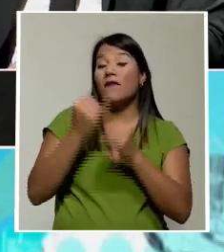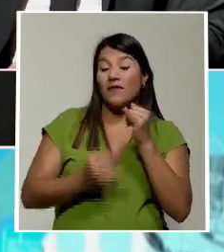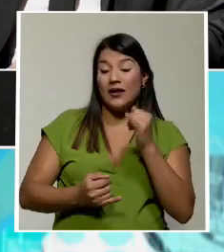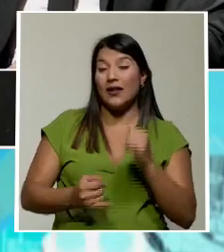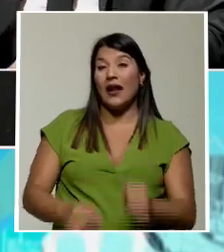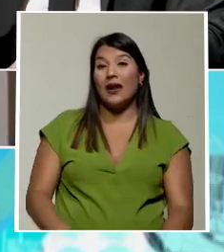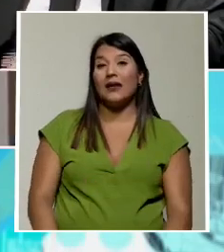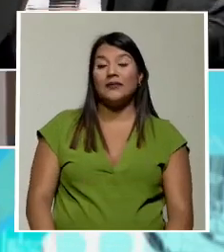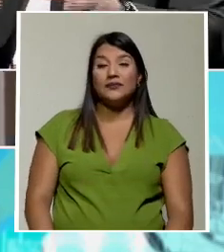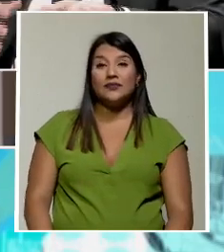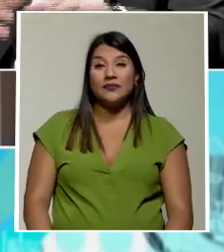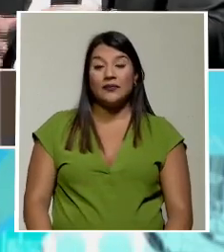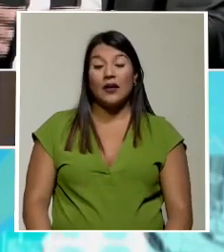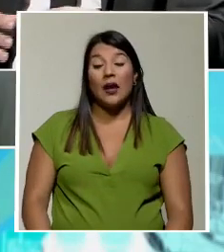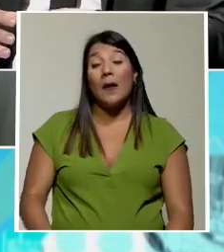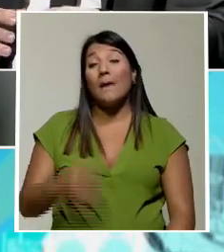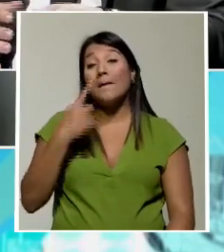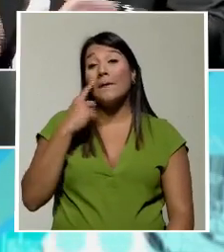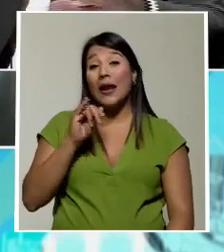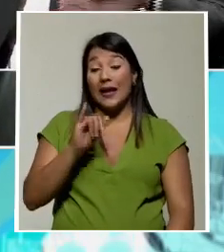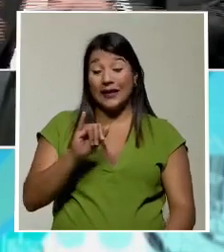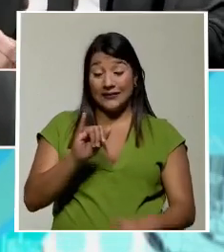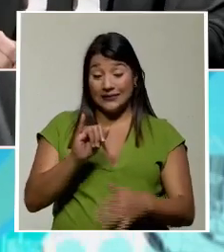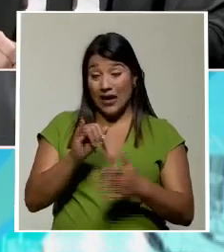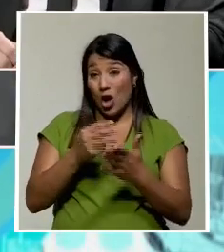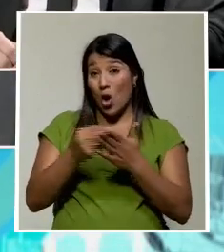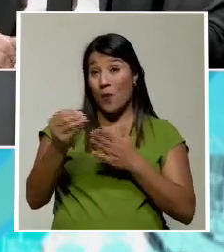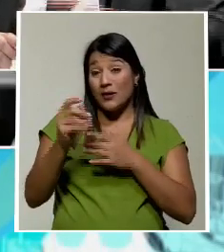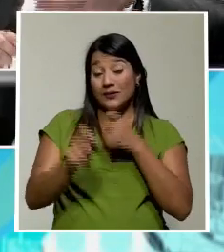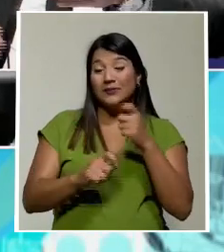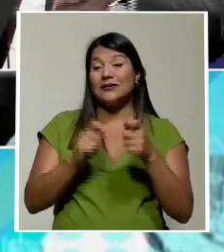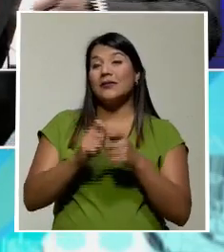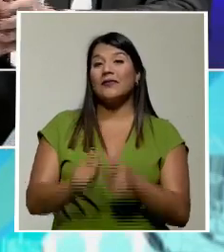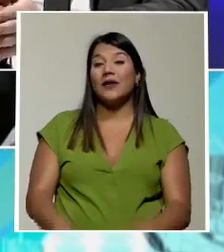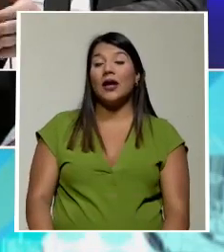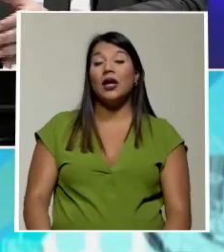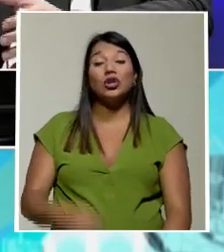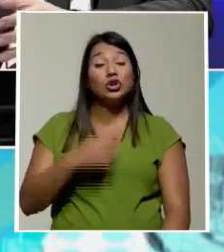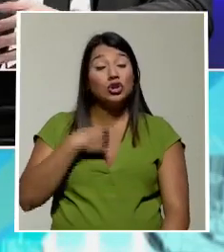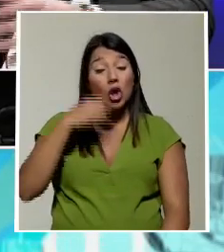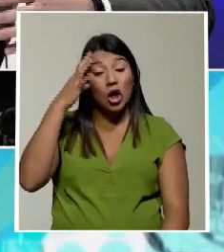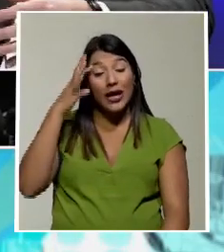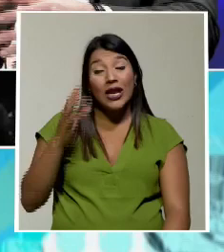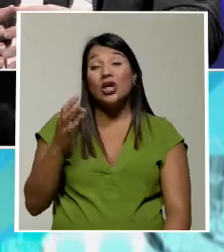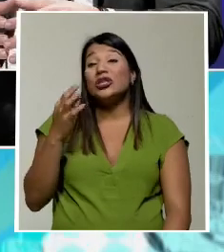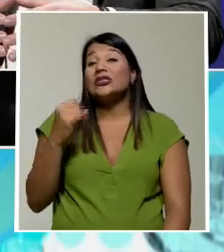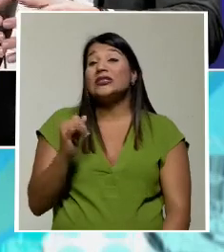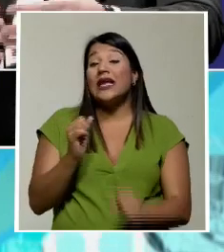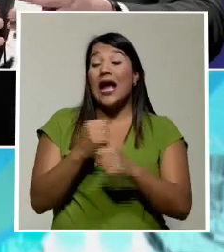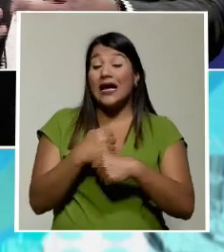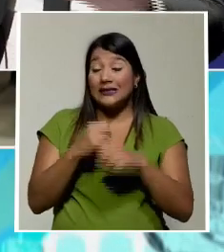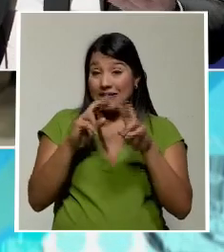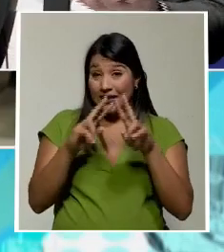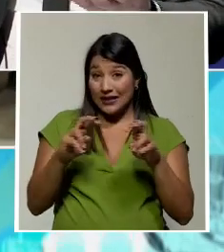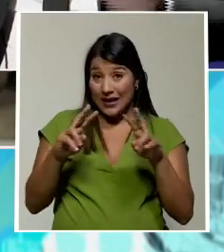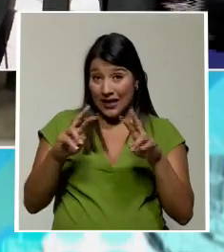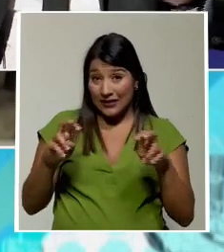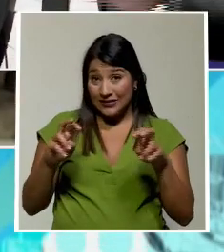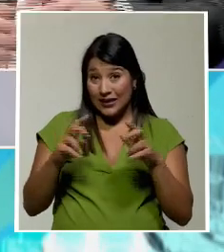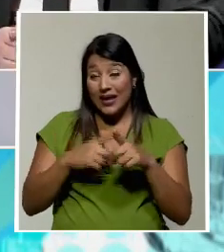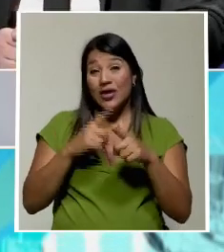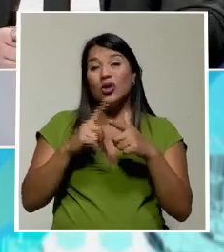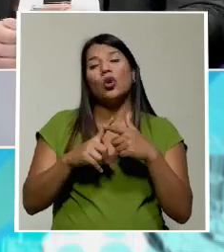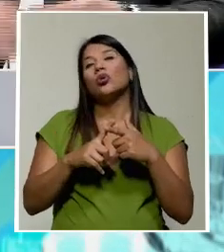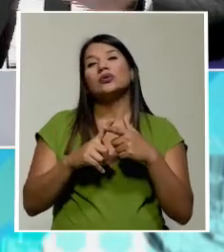los procesos de licitación para este cartel específico de la red educativa. Creo que si se hubiera hecho ese análisis, es más